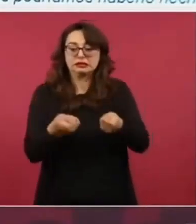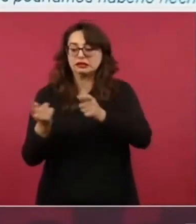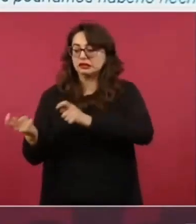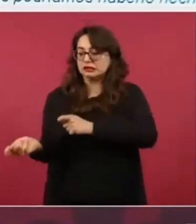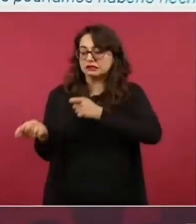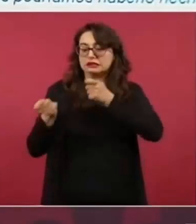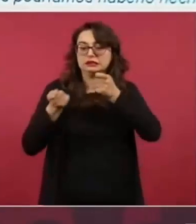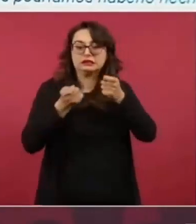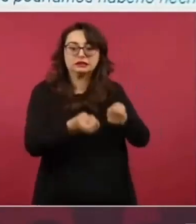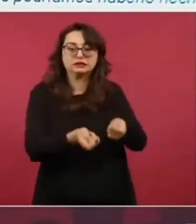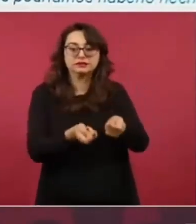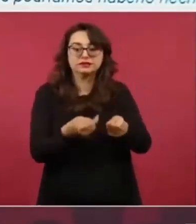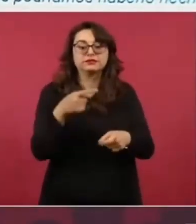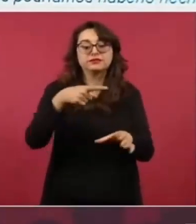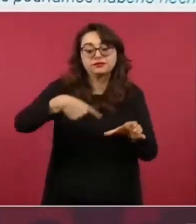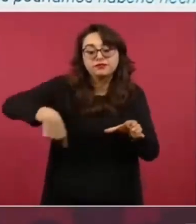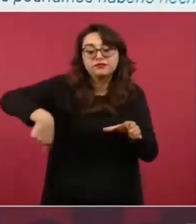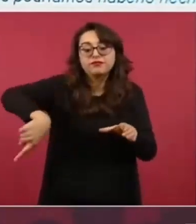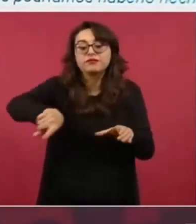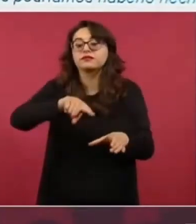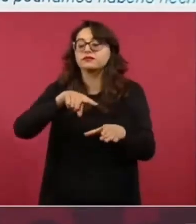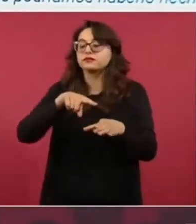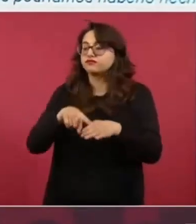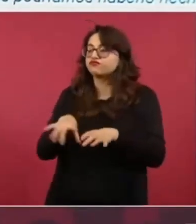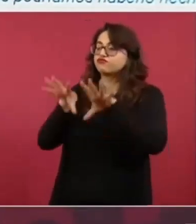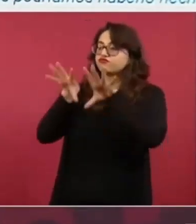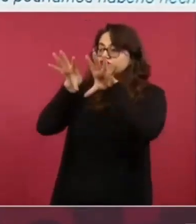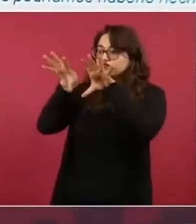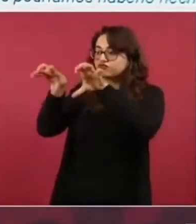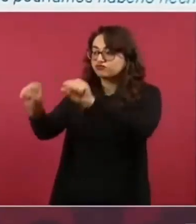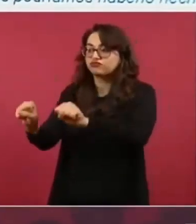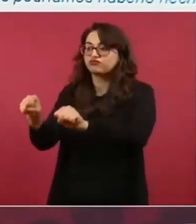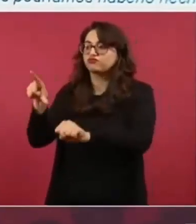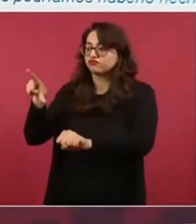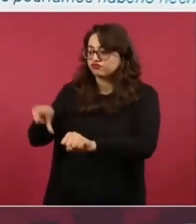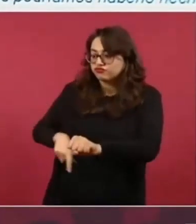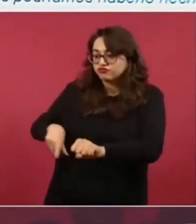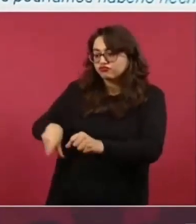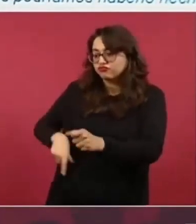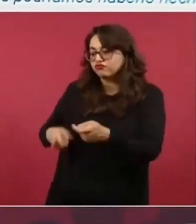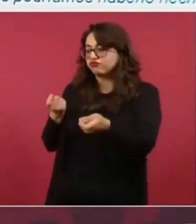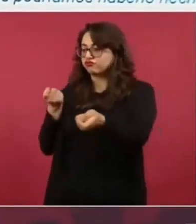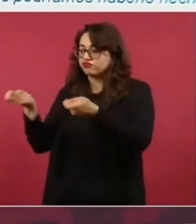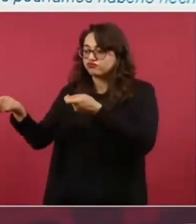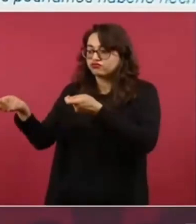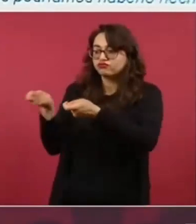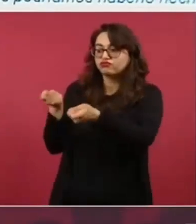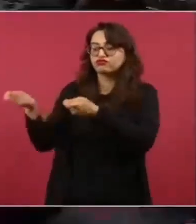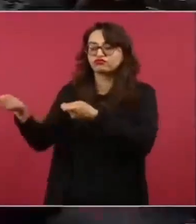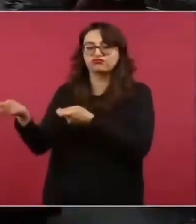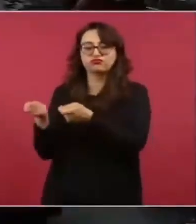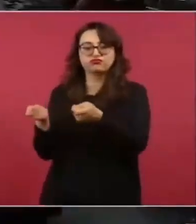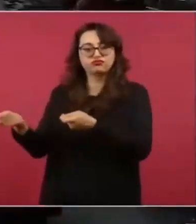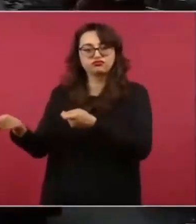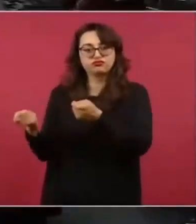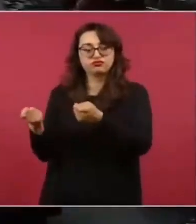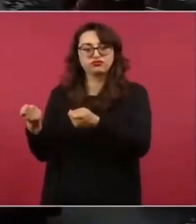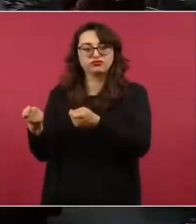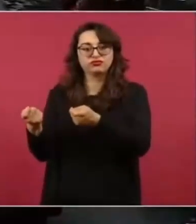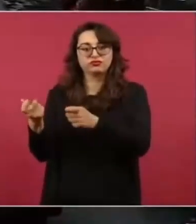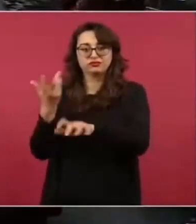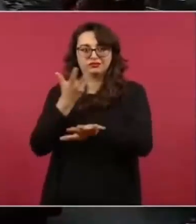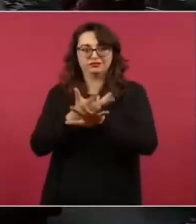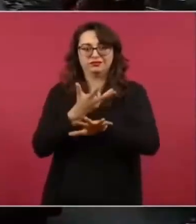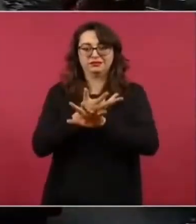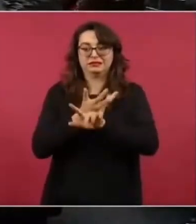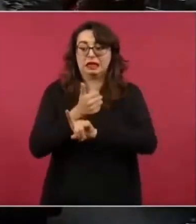se adueñarán de la misma presidencia de